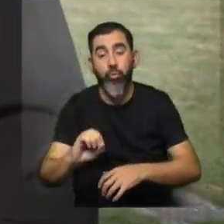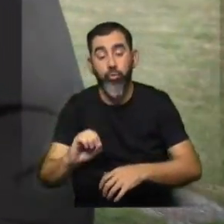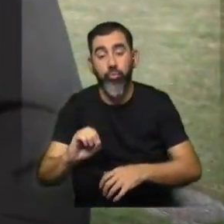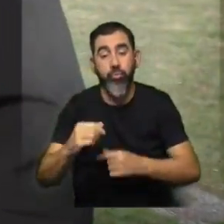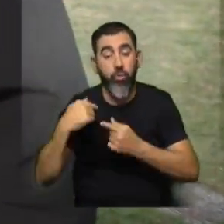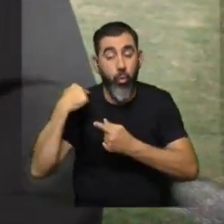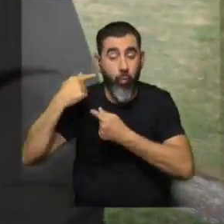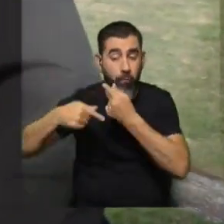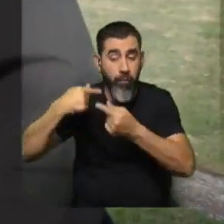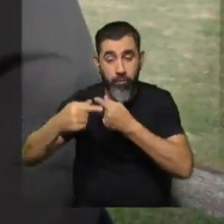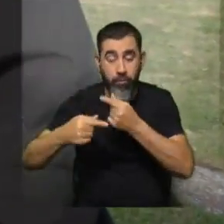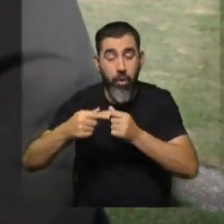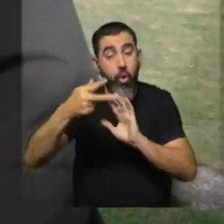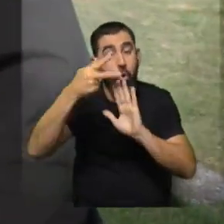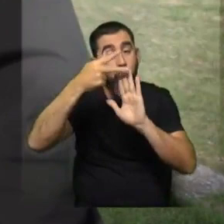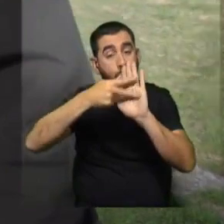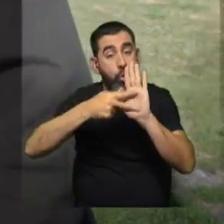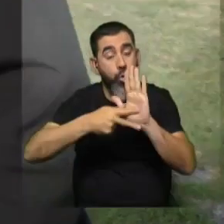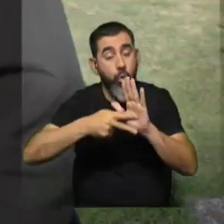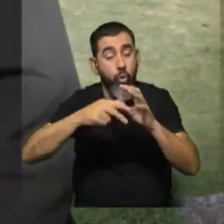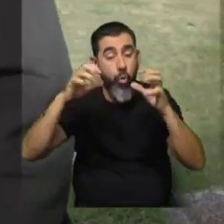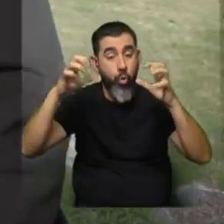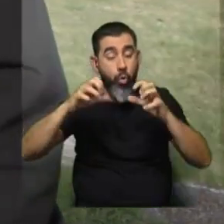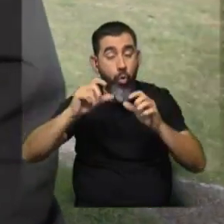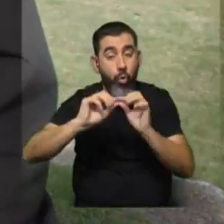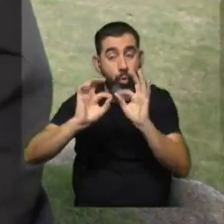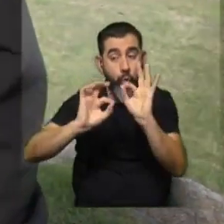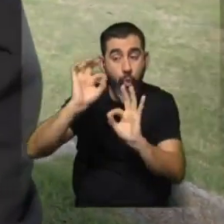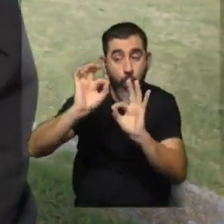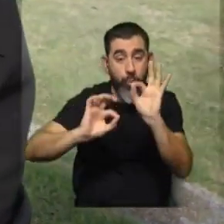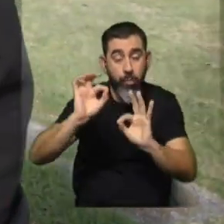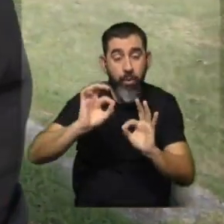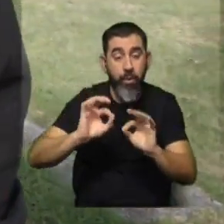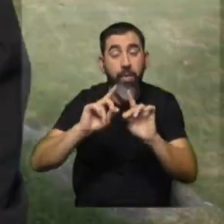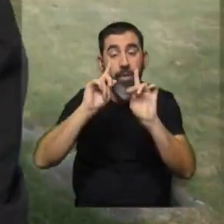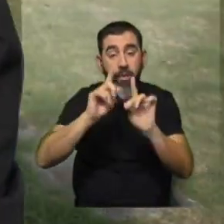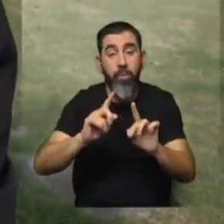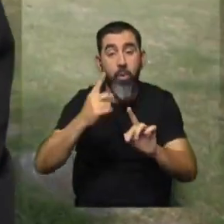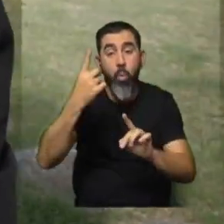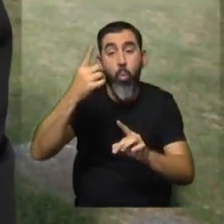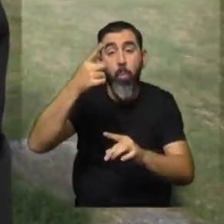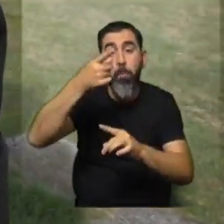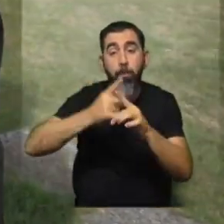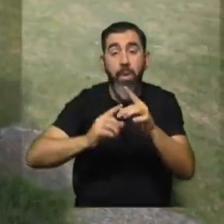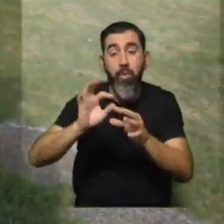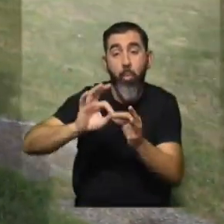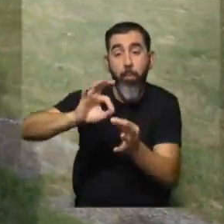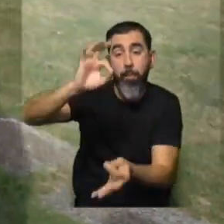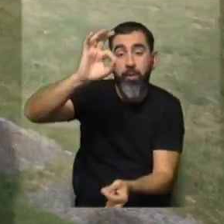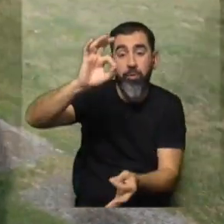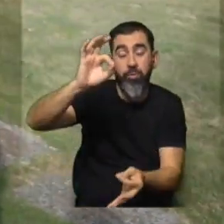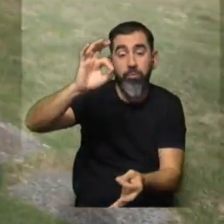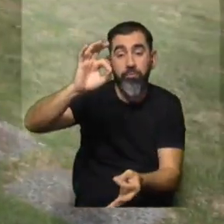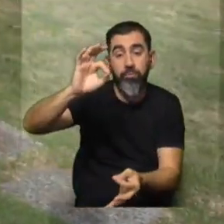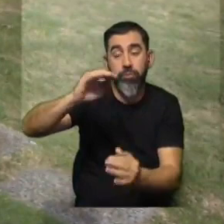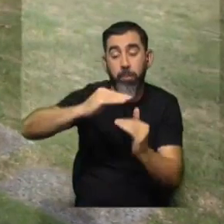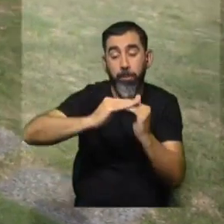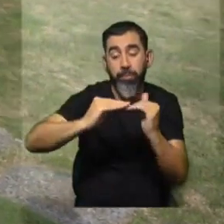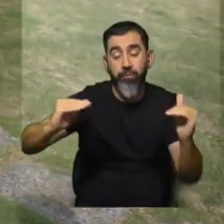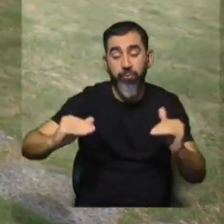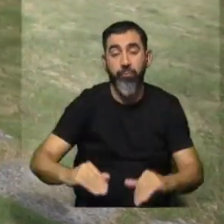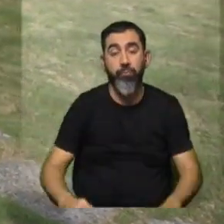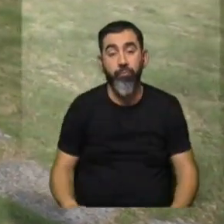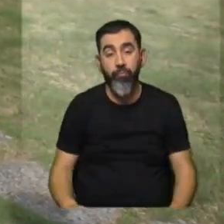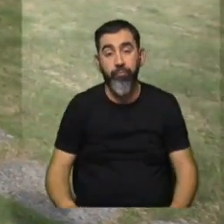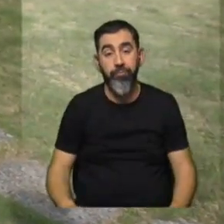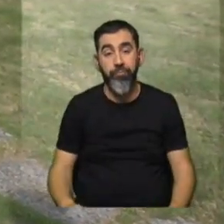también la norma para medir la precipitación es que tiene que estar instalado a 1 metro y medio de altura sobre el nivel del piso.